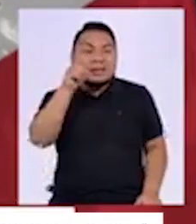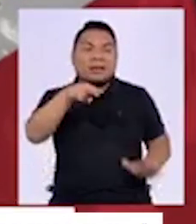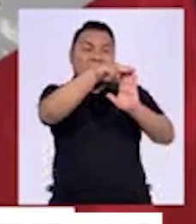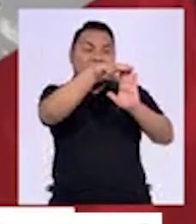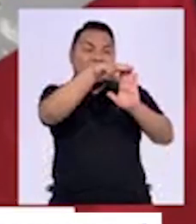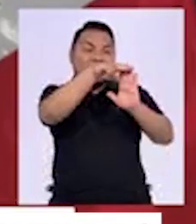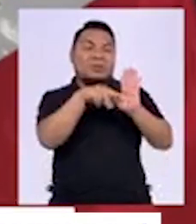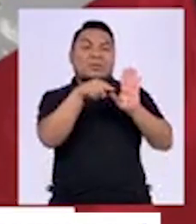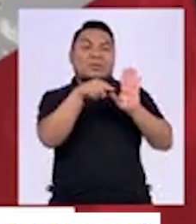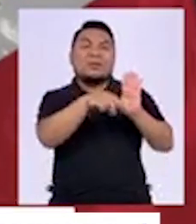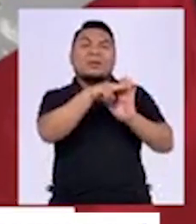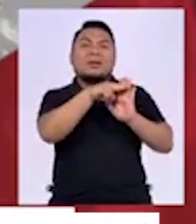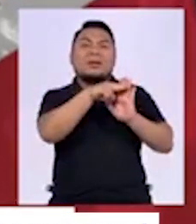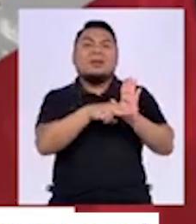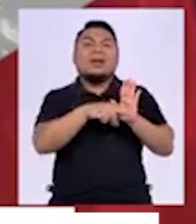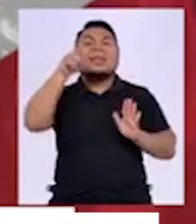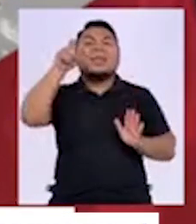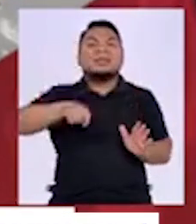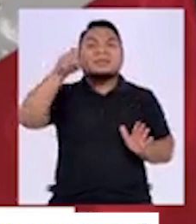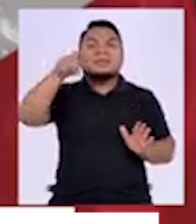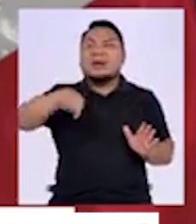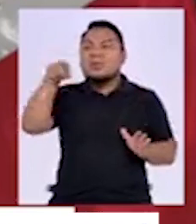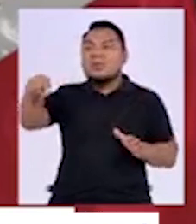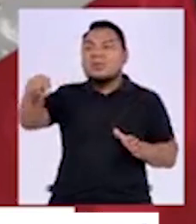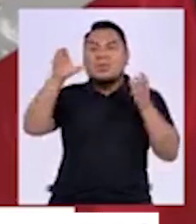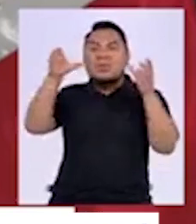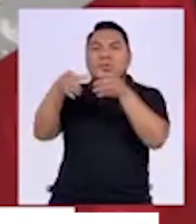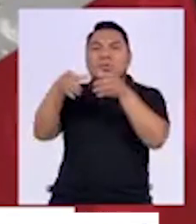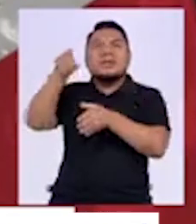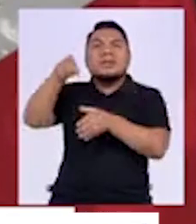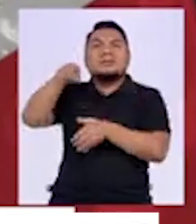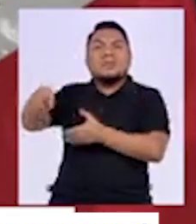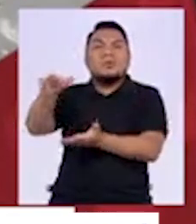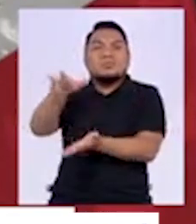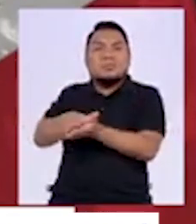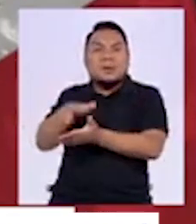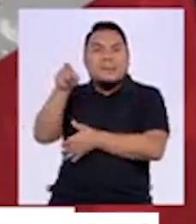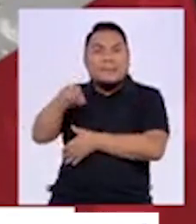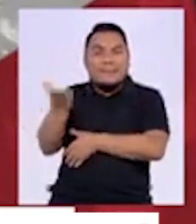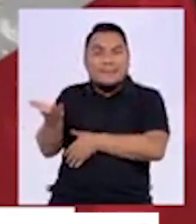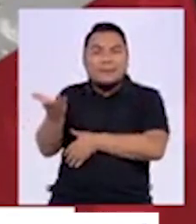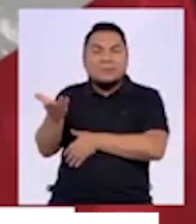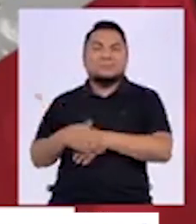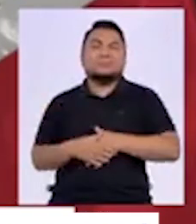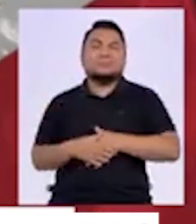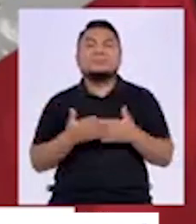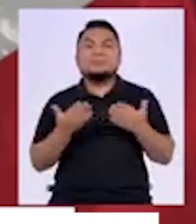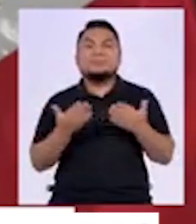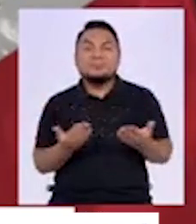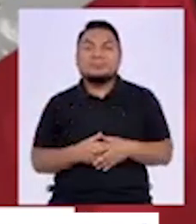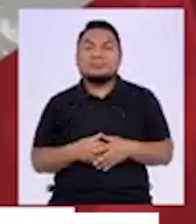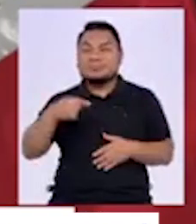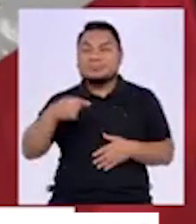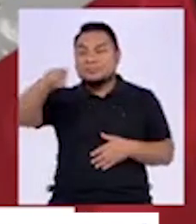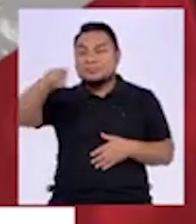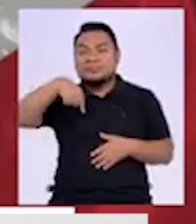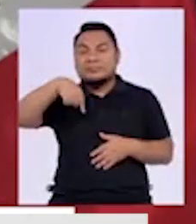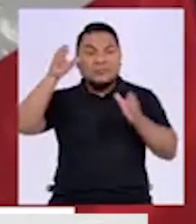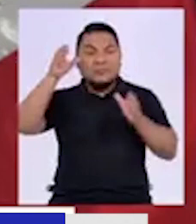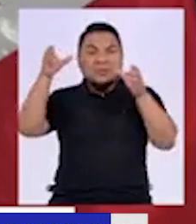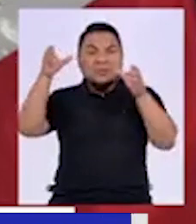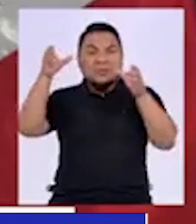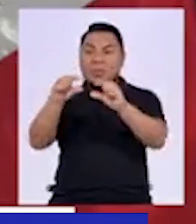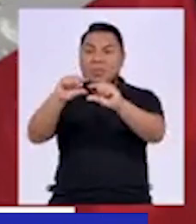que requerimos como Ejecutivo. Y en consecuencia, esperar esta que se concluya en la formación